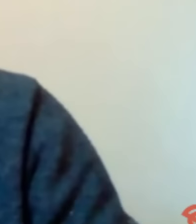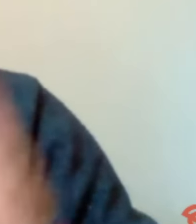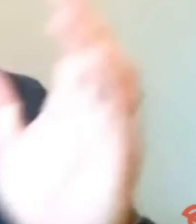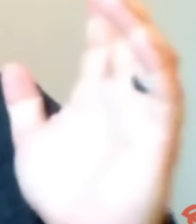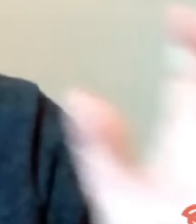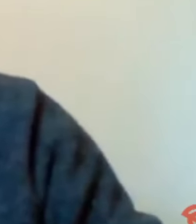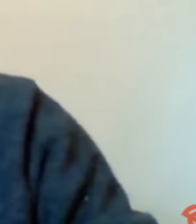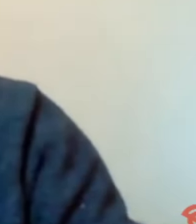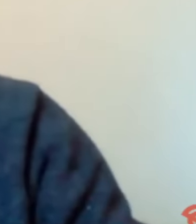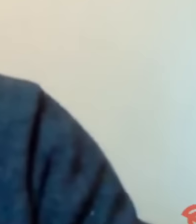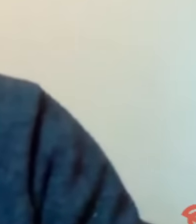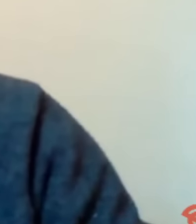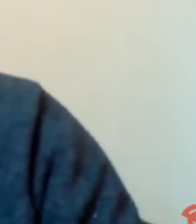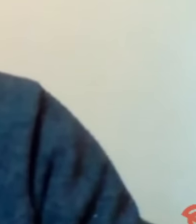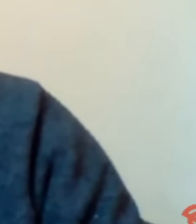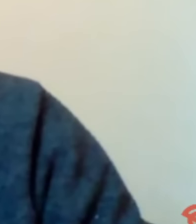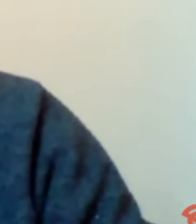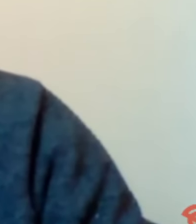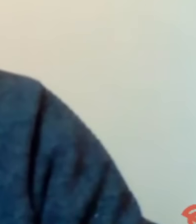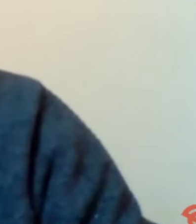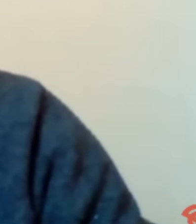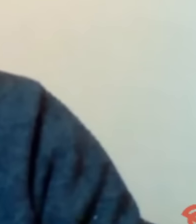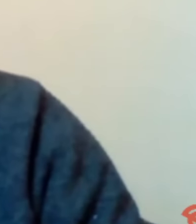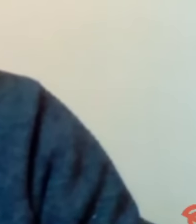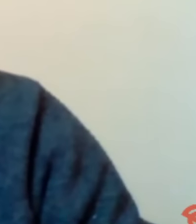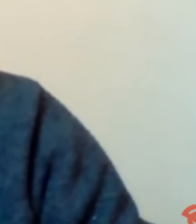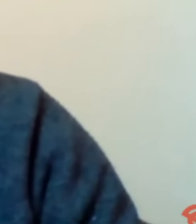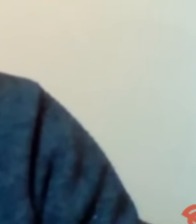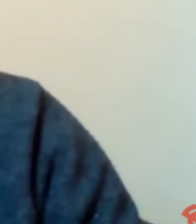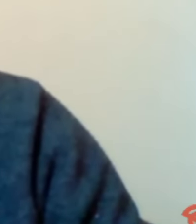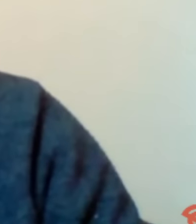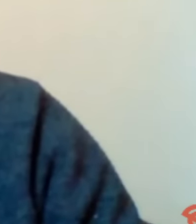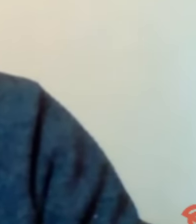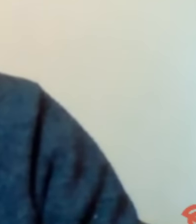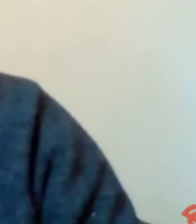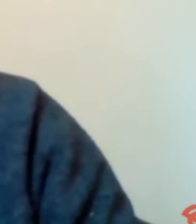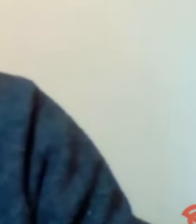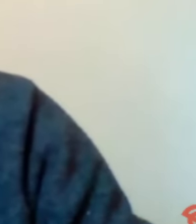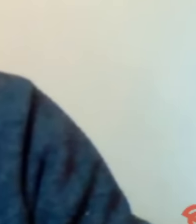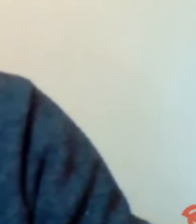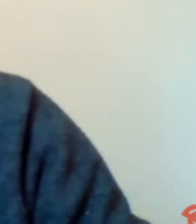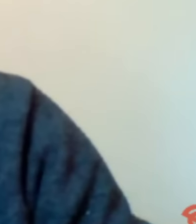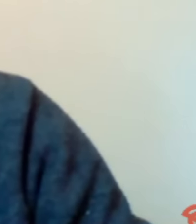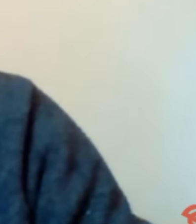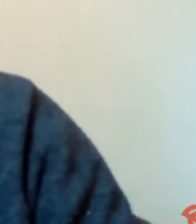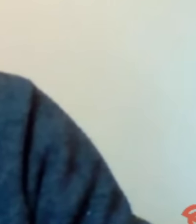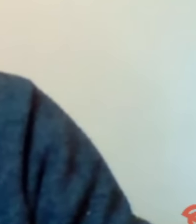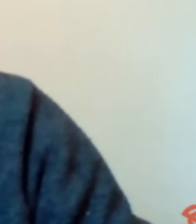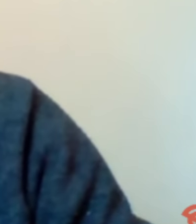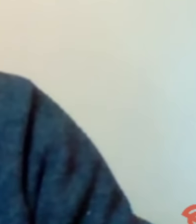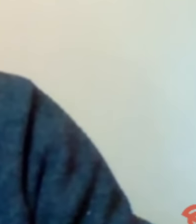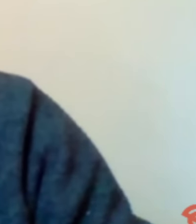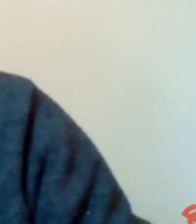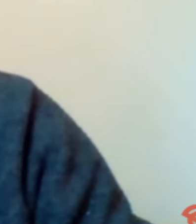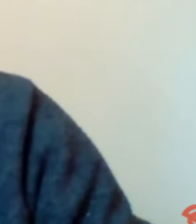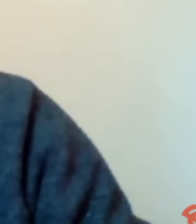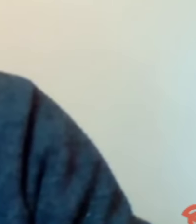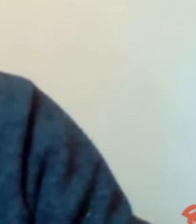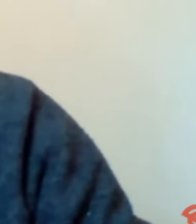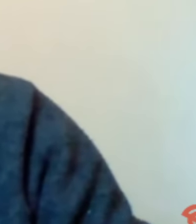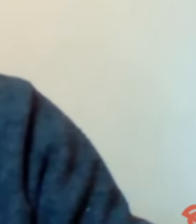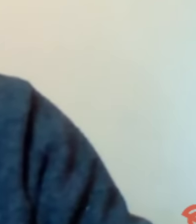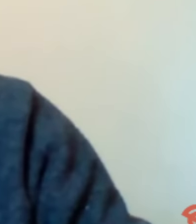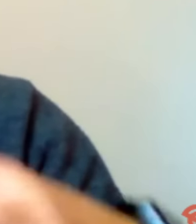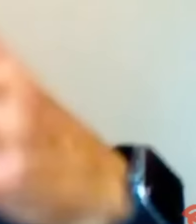o él mismo, ¿no?, el que publica esta nueva babosada. Pero interesantísimo, ¿no?, que a partir